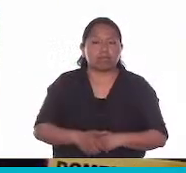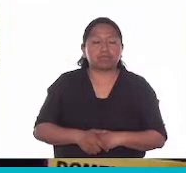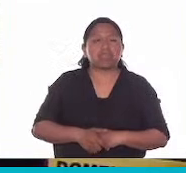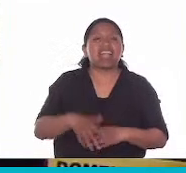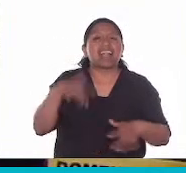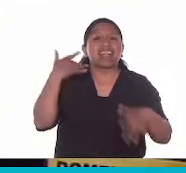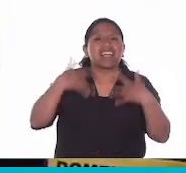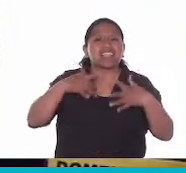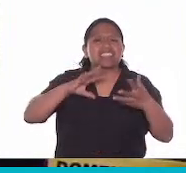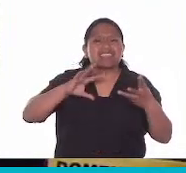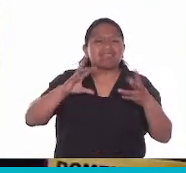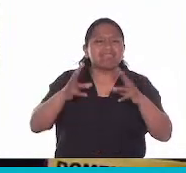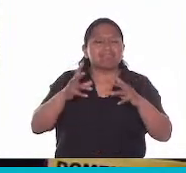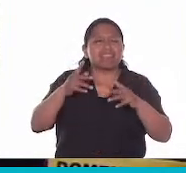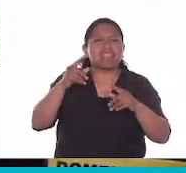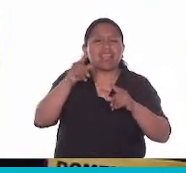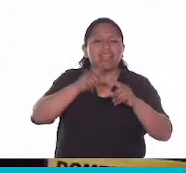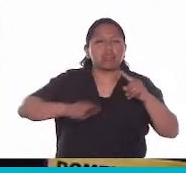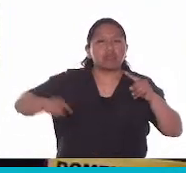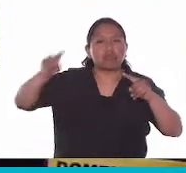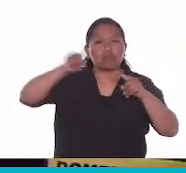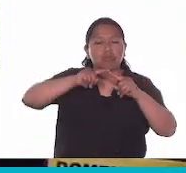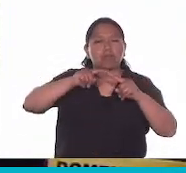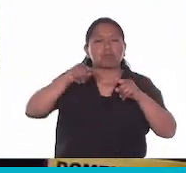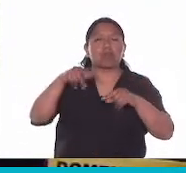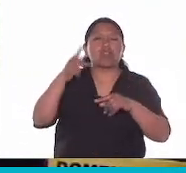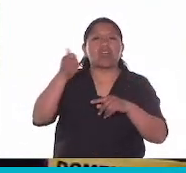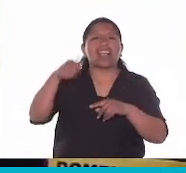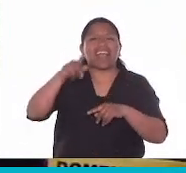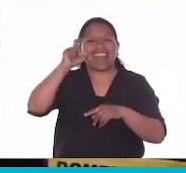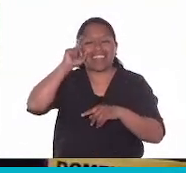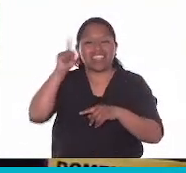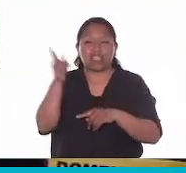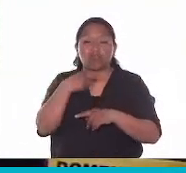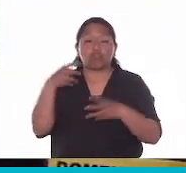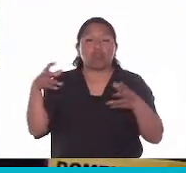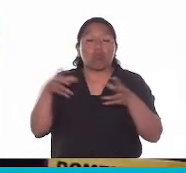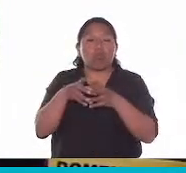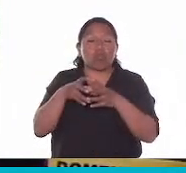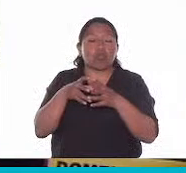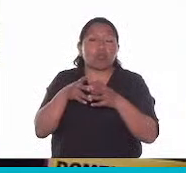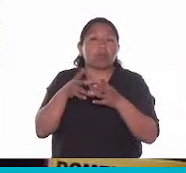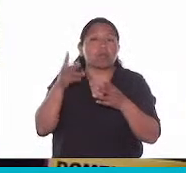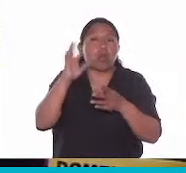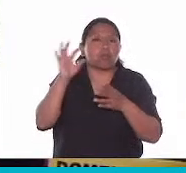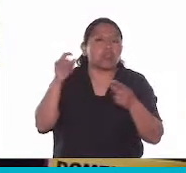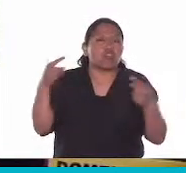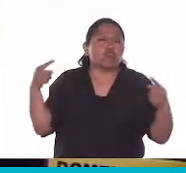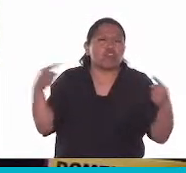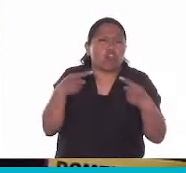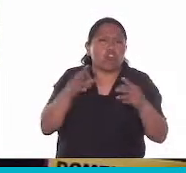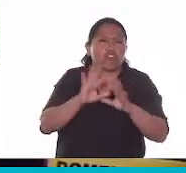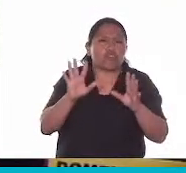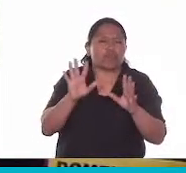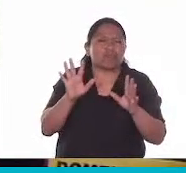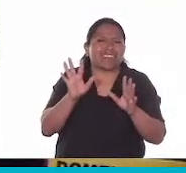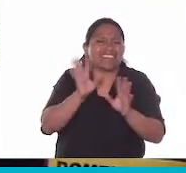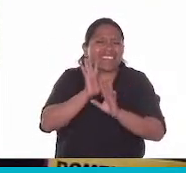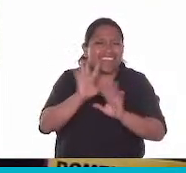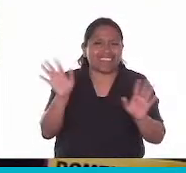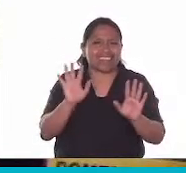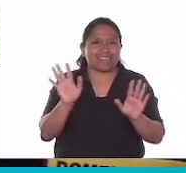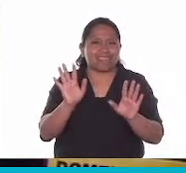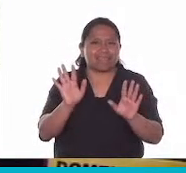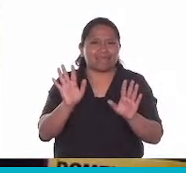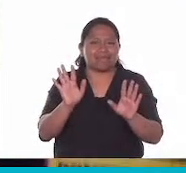neumático que hoy como bien dijo el diputado kane que nuestro bloque seguramente opina todo lo contrario y lo que dijo bueno es todo lo contrario